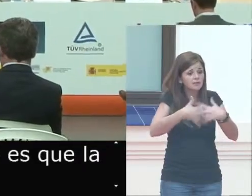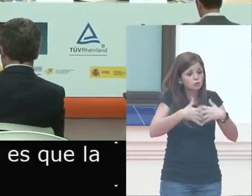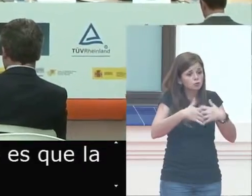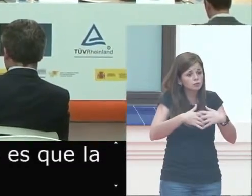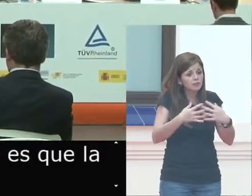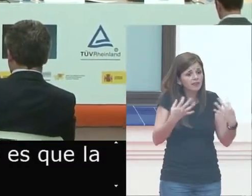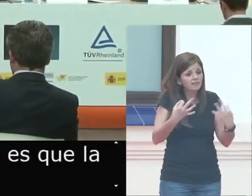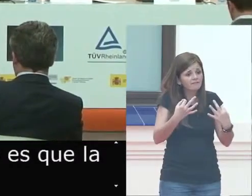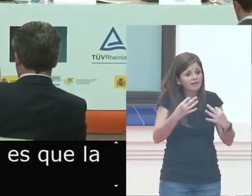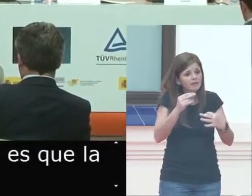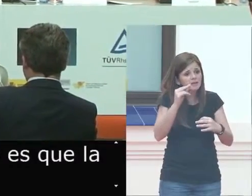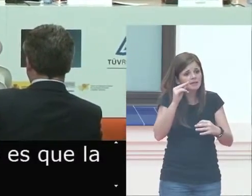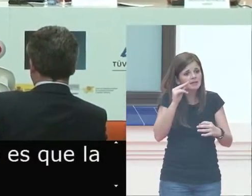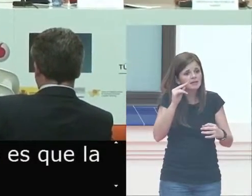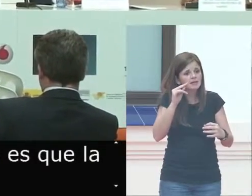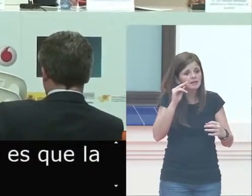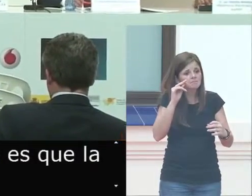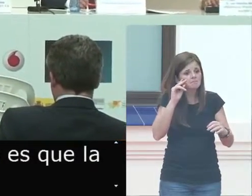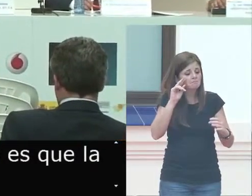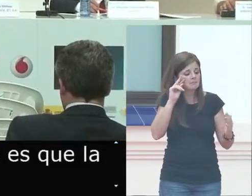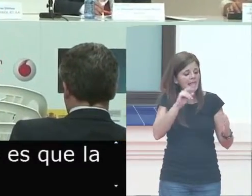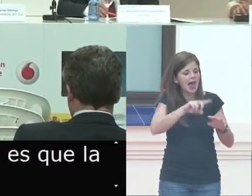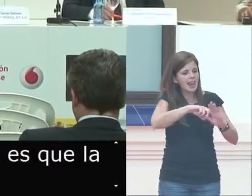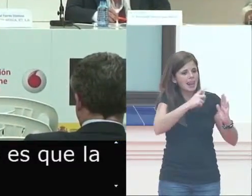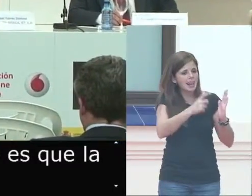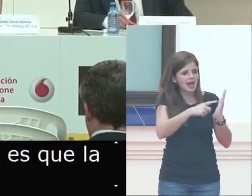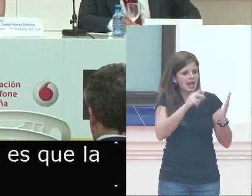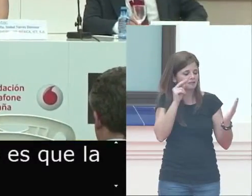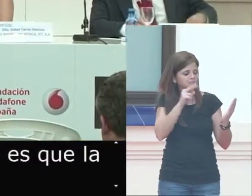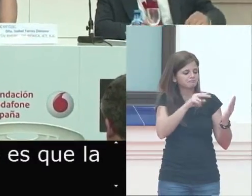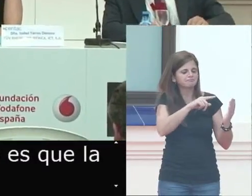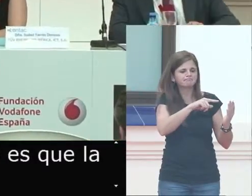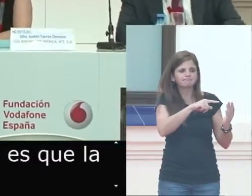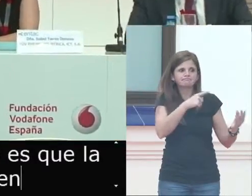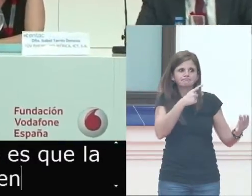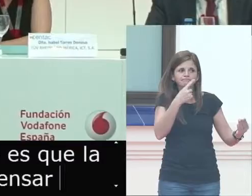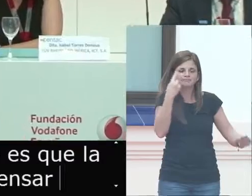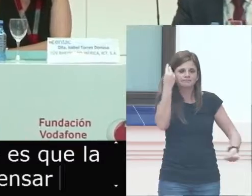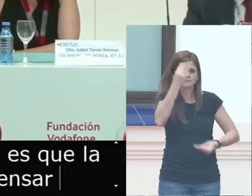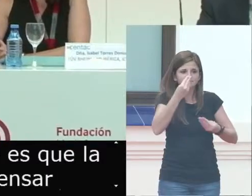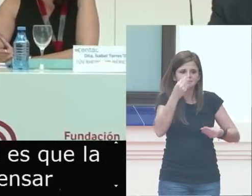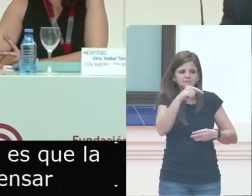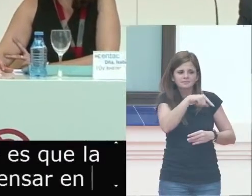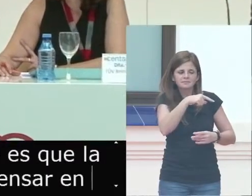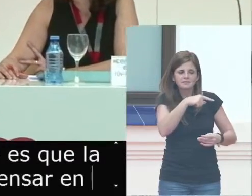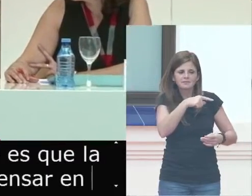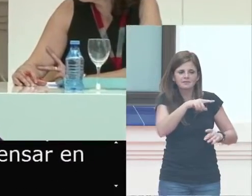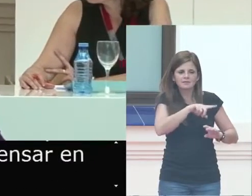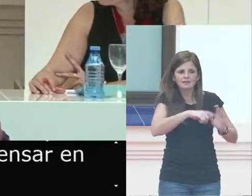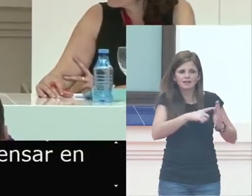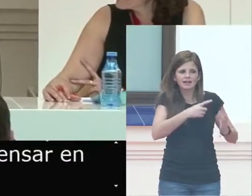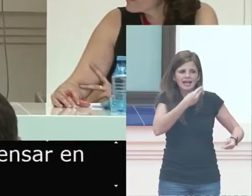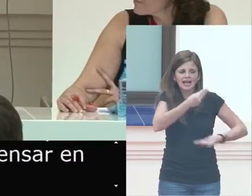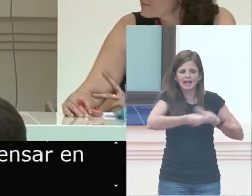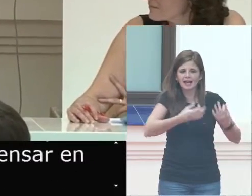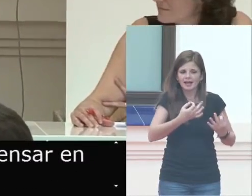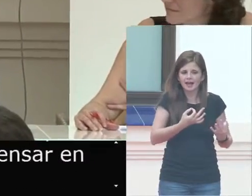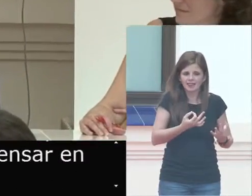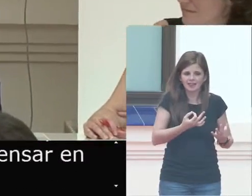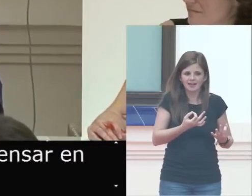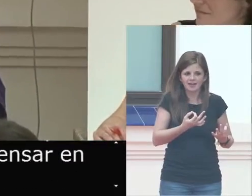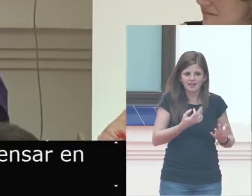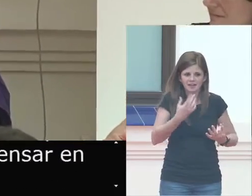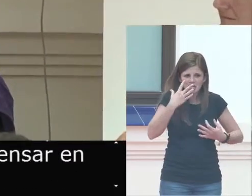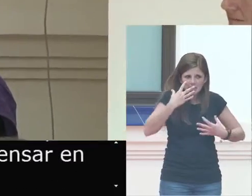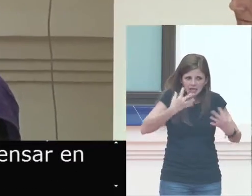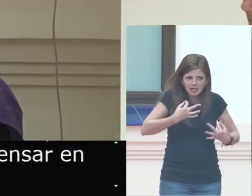mirar a la ley y pensar en qué están haciendo y si están